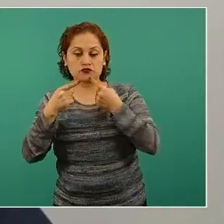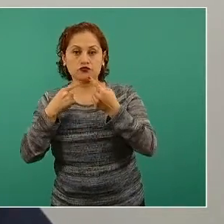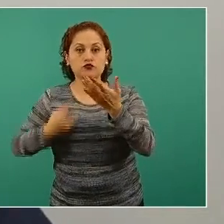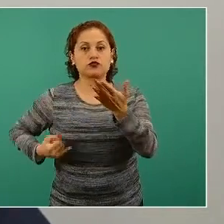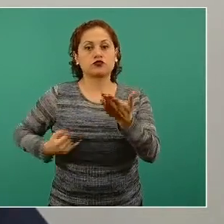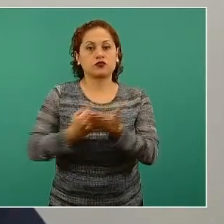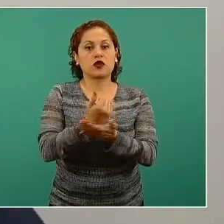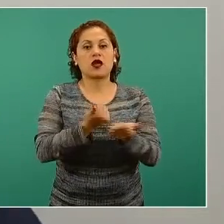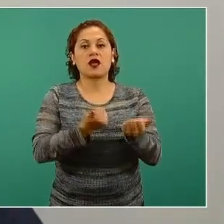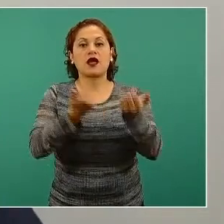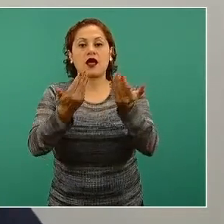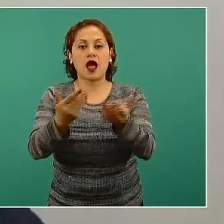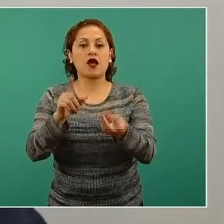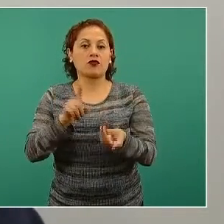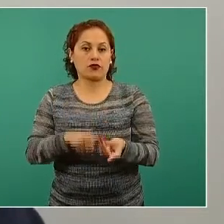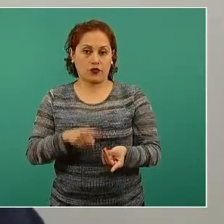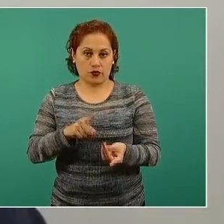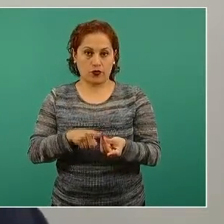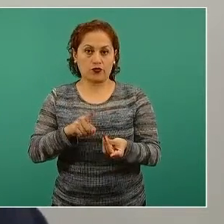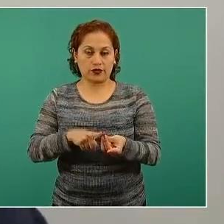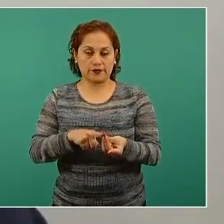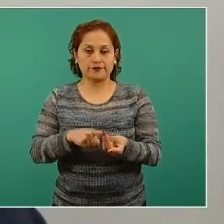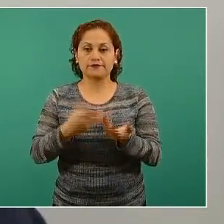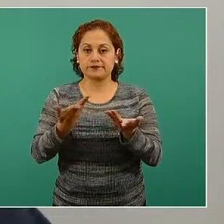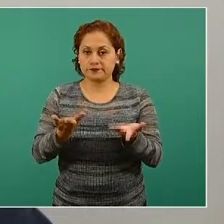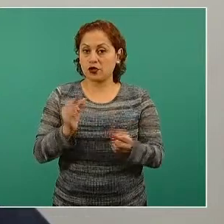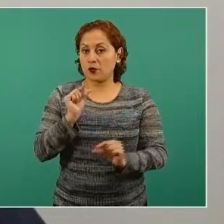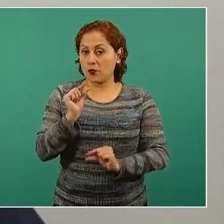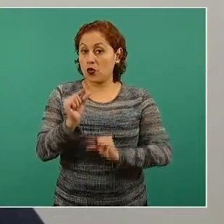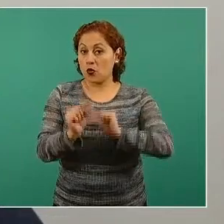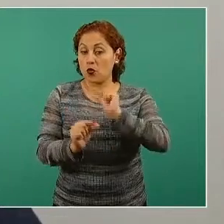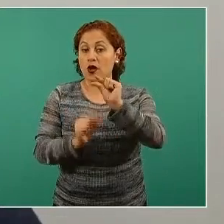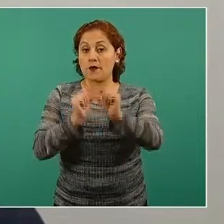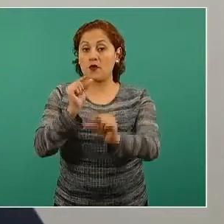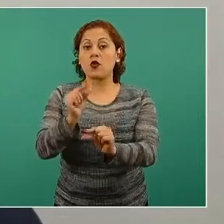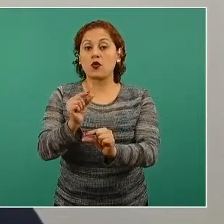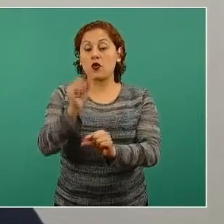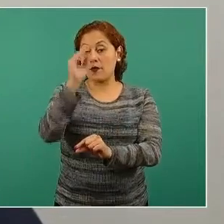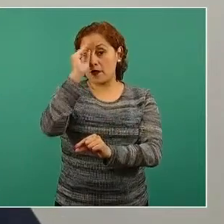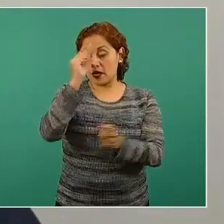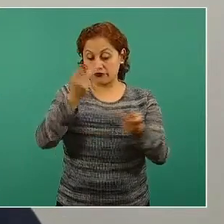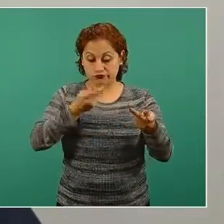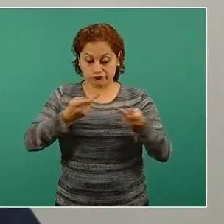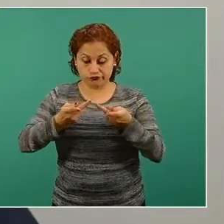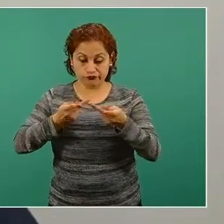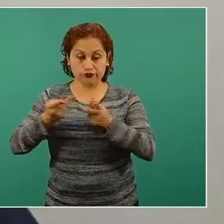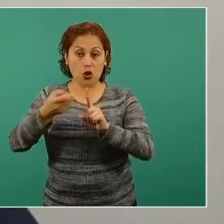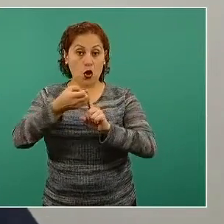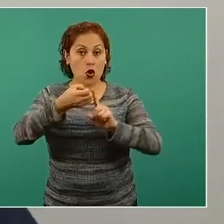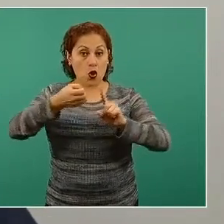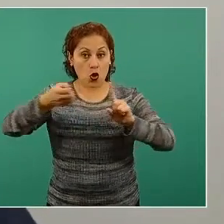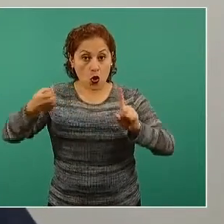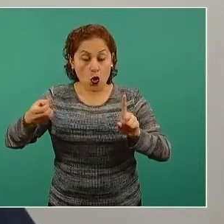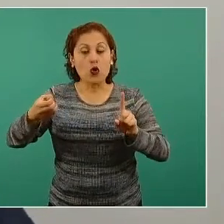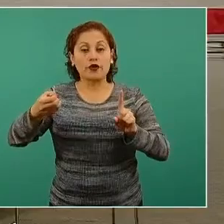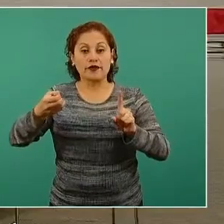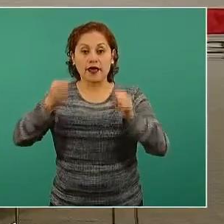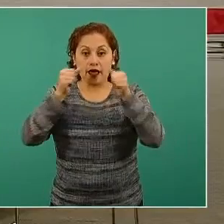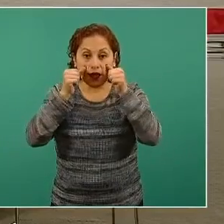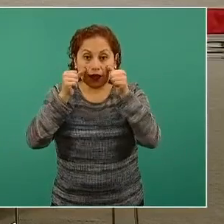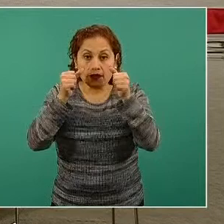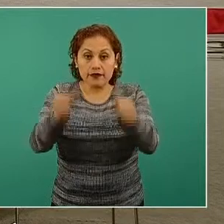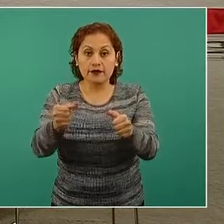de la población. Entonces podemos avanzar de alguna manera ordenada e integral